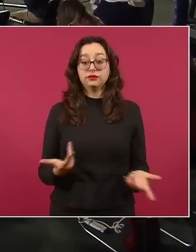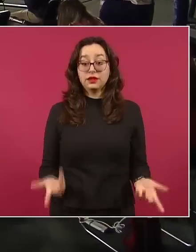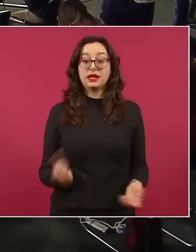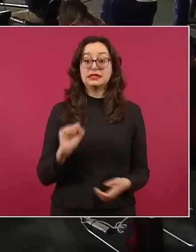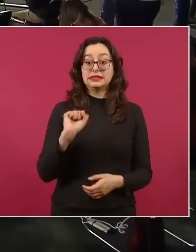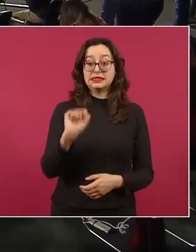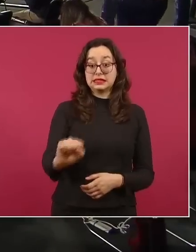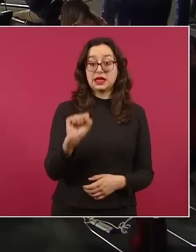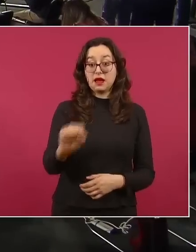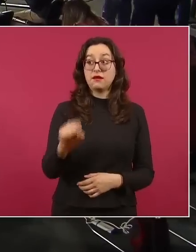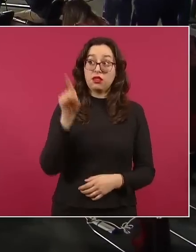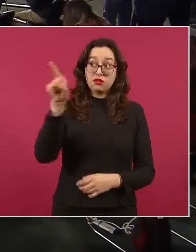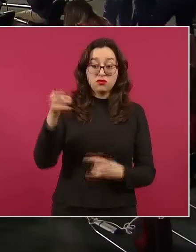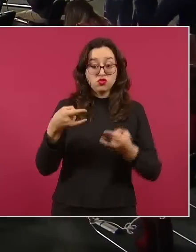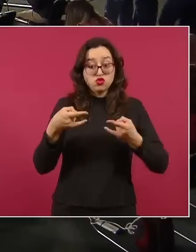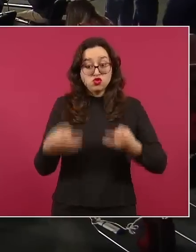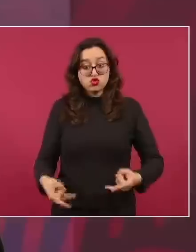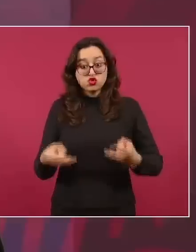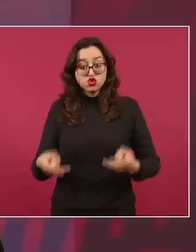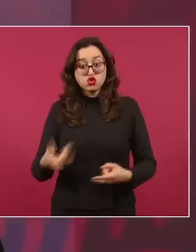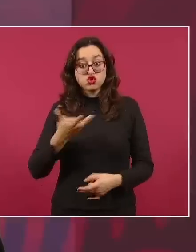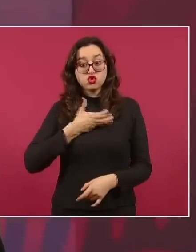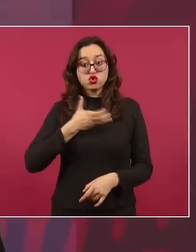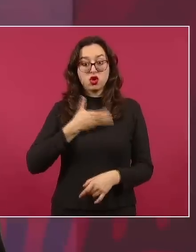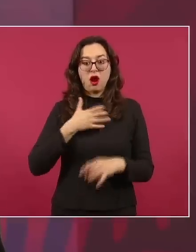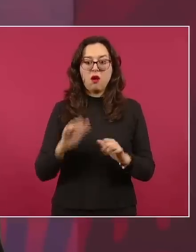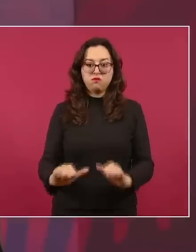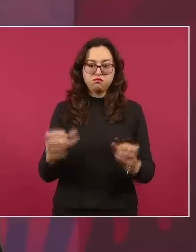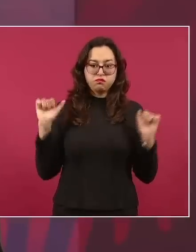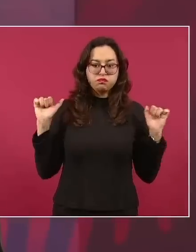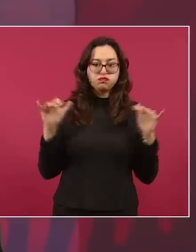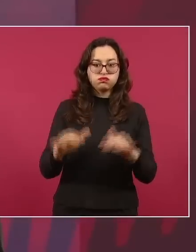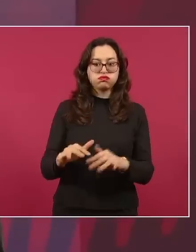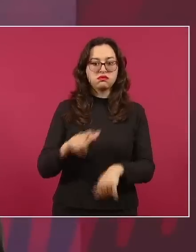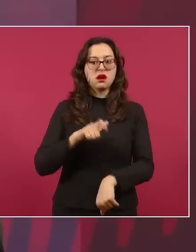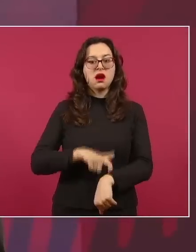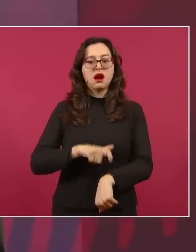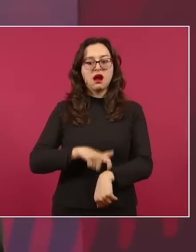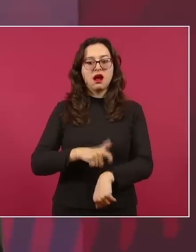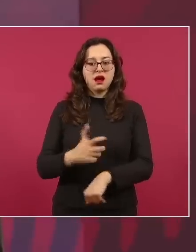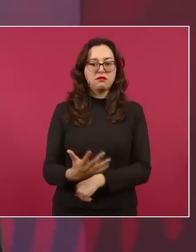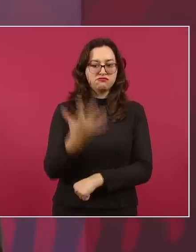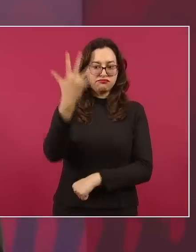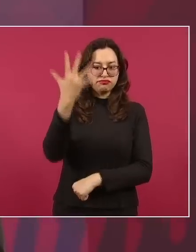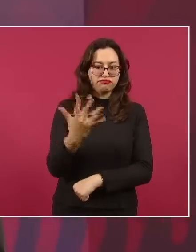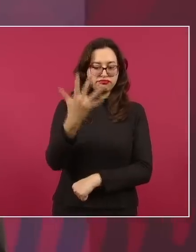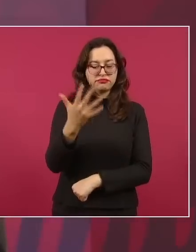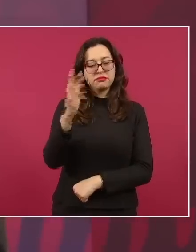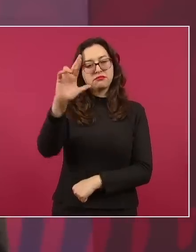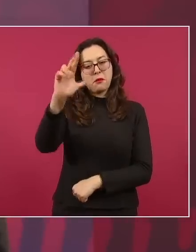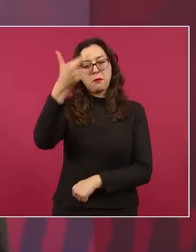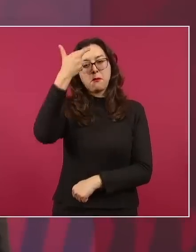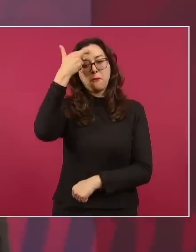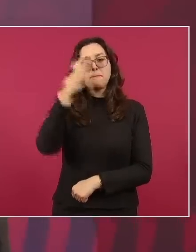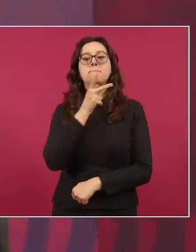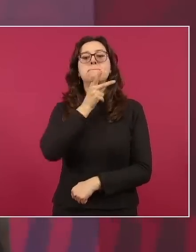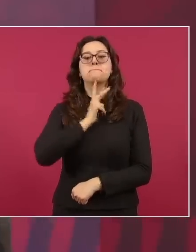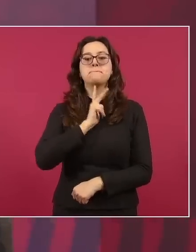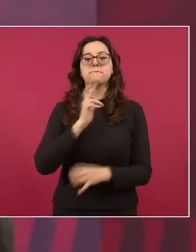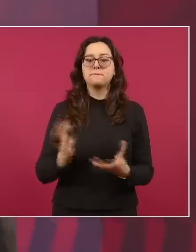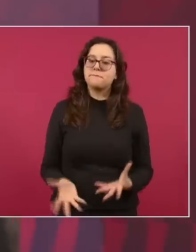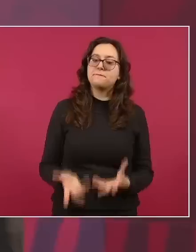Vamos a reunirnos en el Zócalo el sábado a las 5 de la tarde. Los